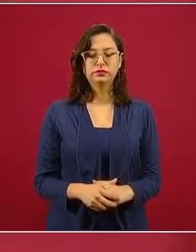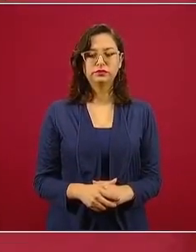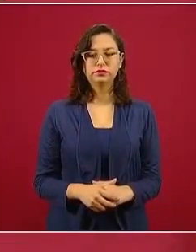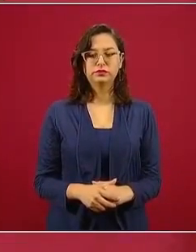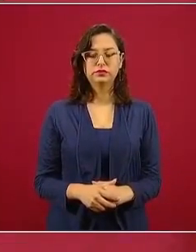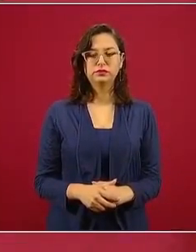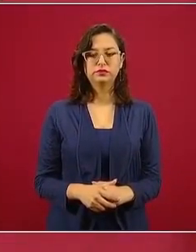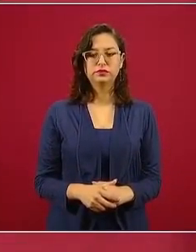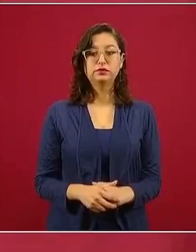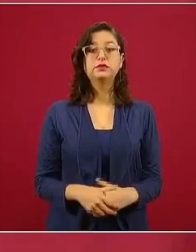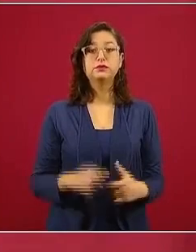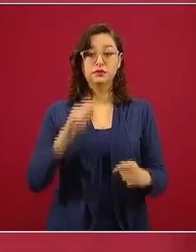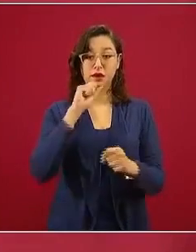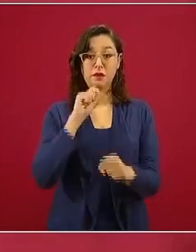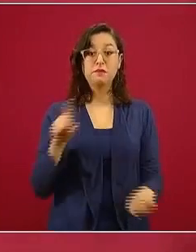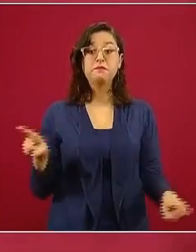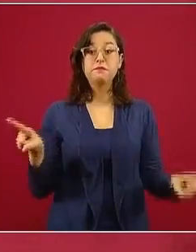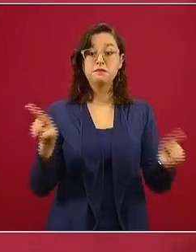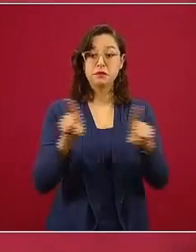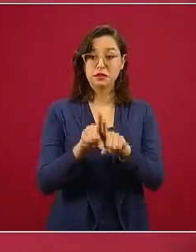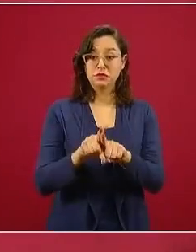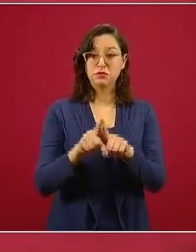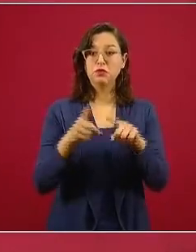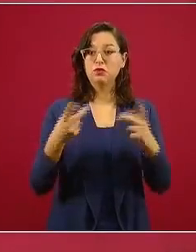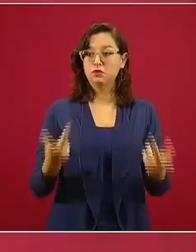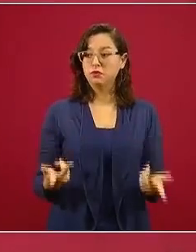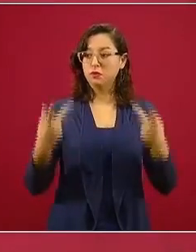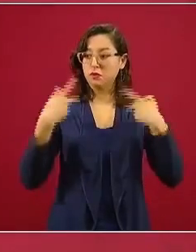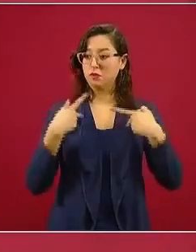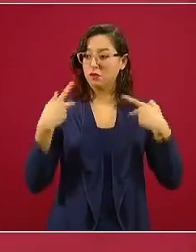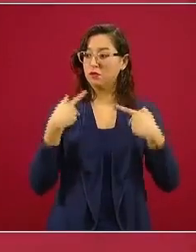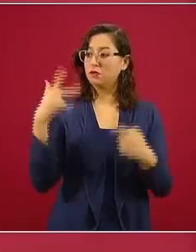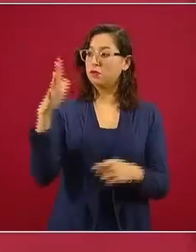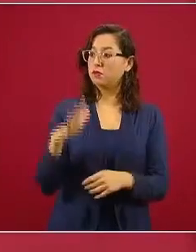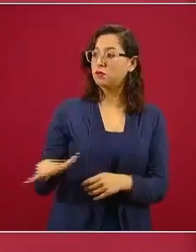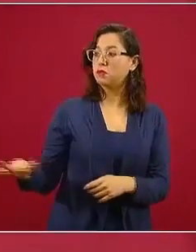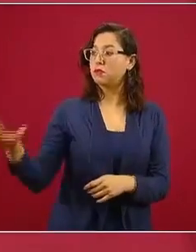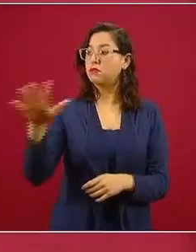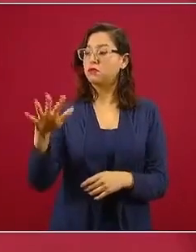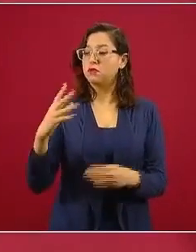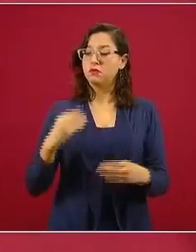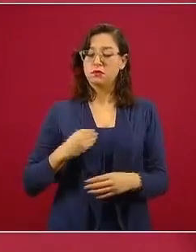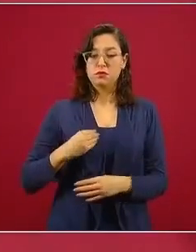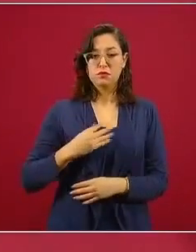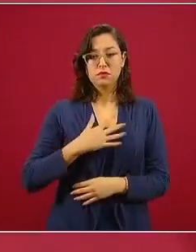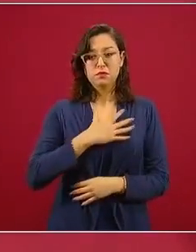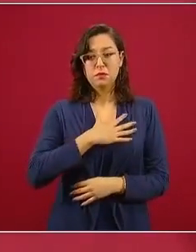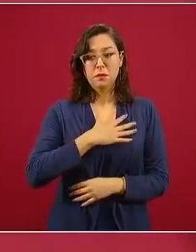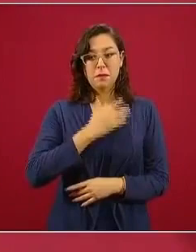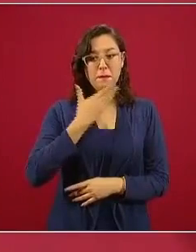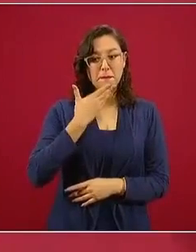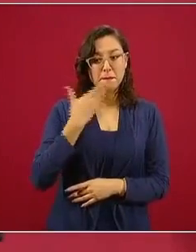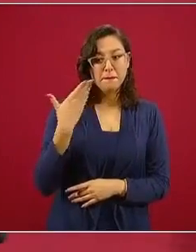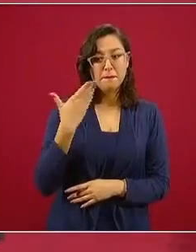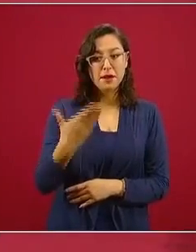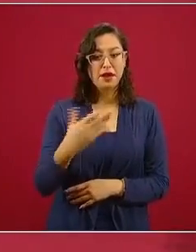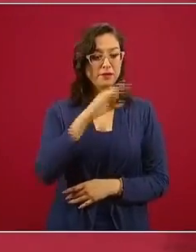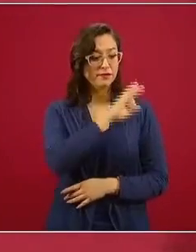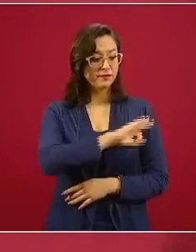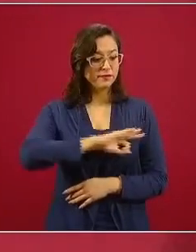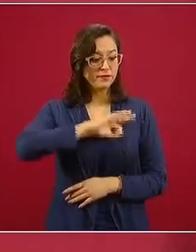actuando para garantizar el bienestar y la felicidad de nuestro pueblo. Invito a